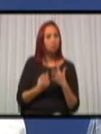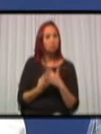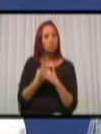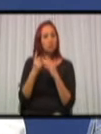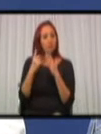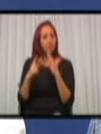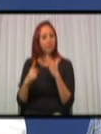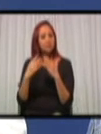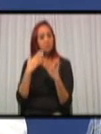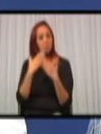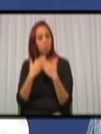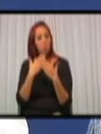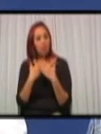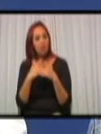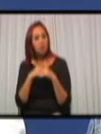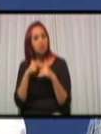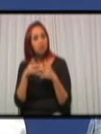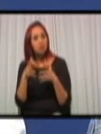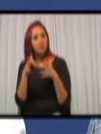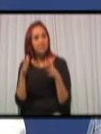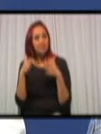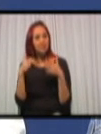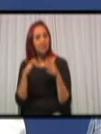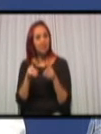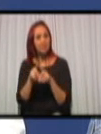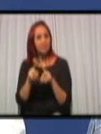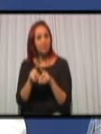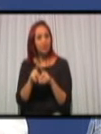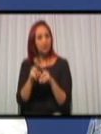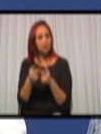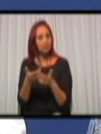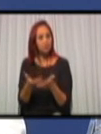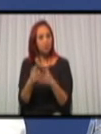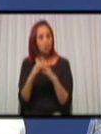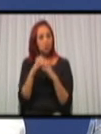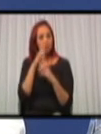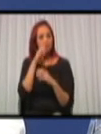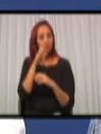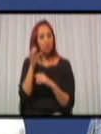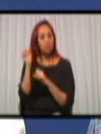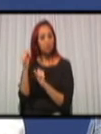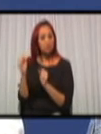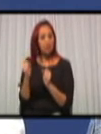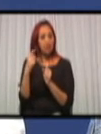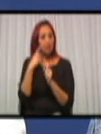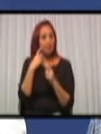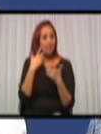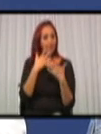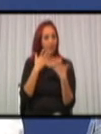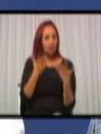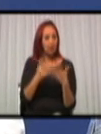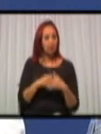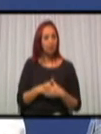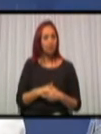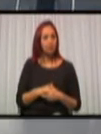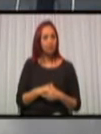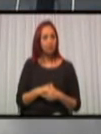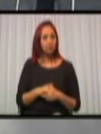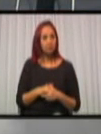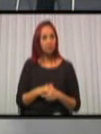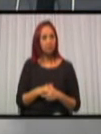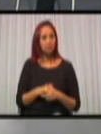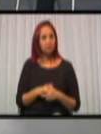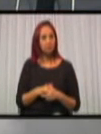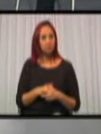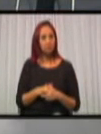buena, quiero felicitar también al Consejo Municipal que ha hecho una excelente